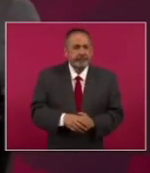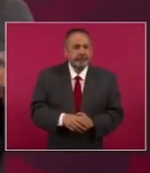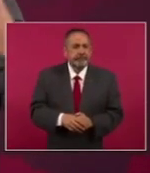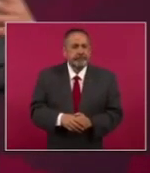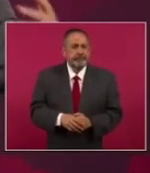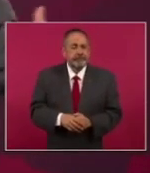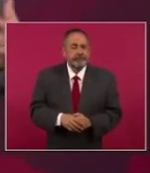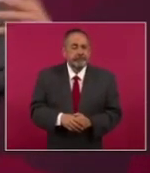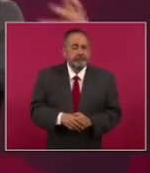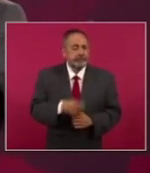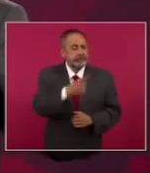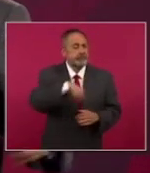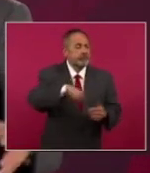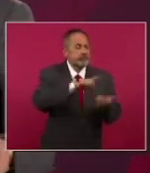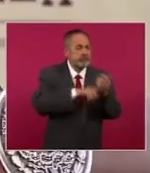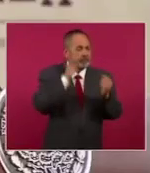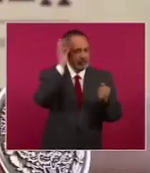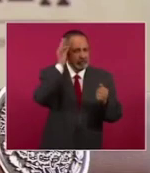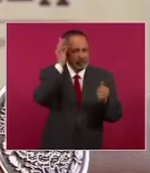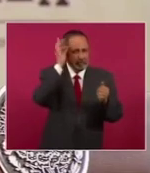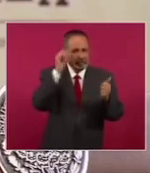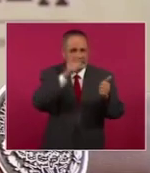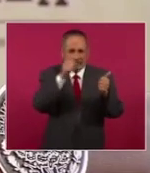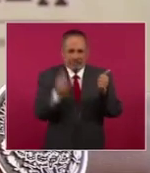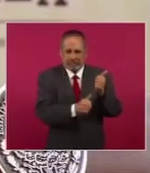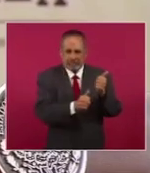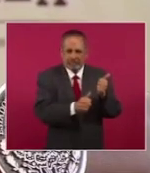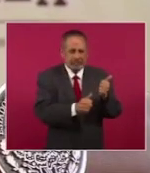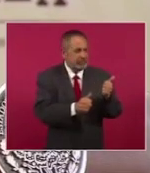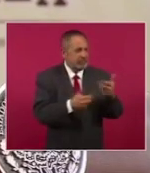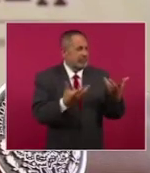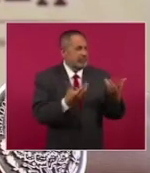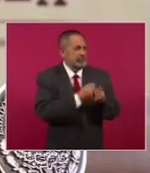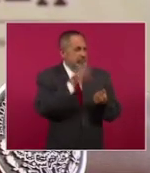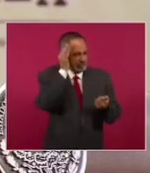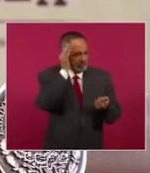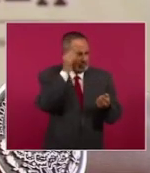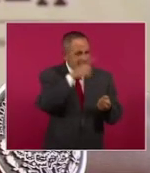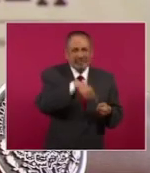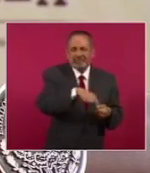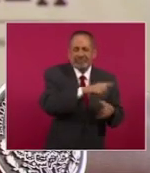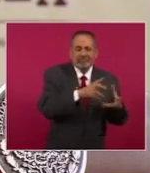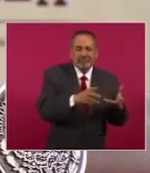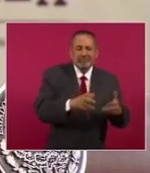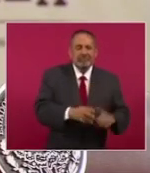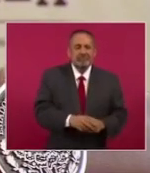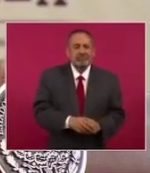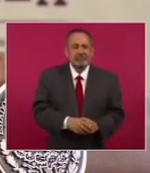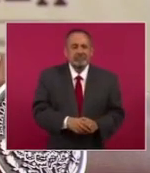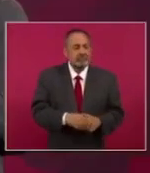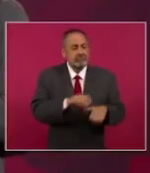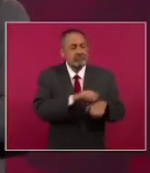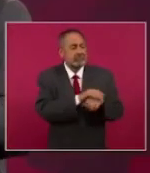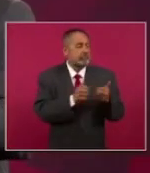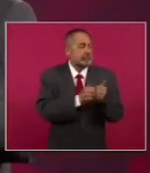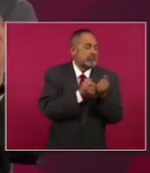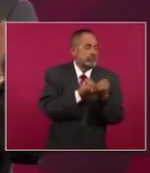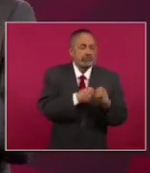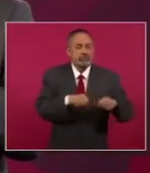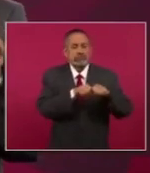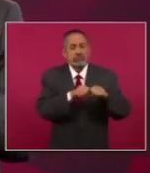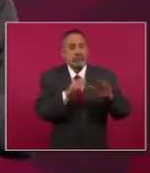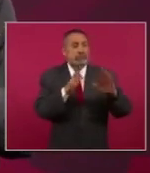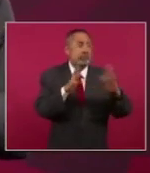Por supuesto. Déjenme en los comentarios qué es lo que opinan al respecto. Y bueno, mi gente bien bonita, no olviden darle me gusta a mi video, no olviden seguirme en mis preciosas